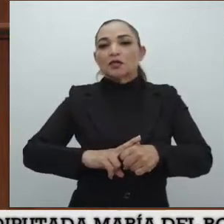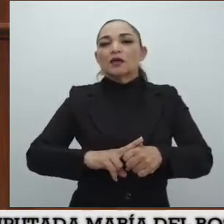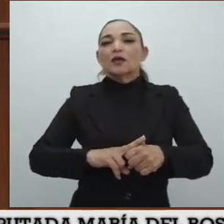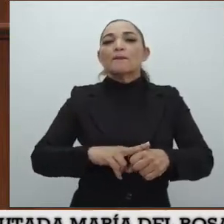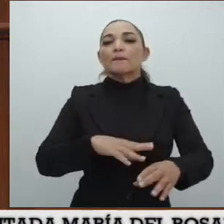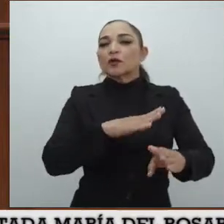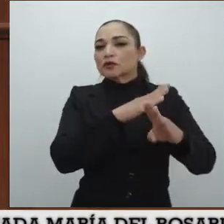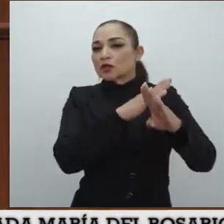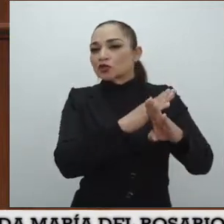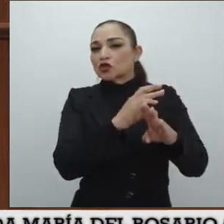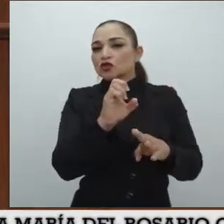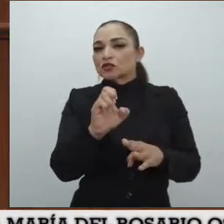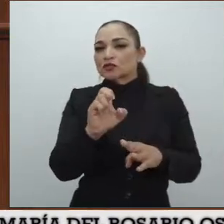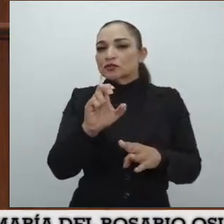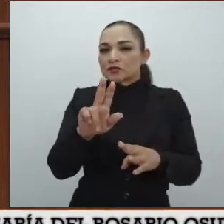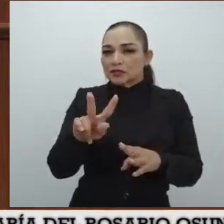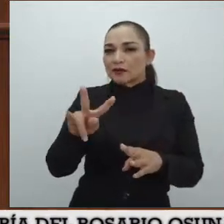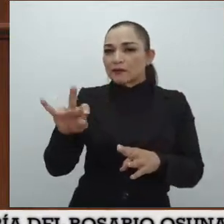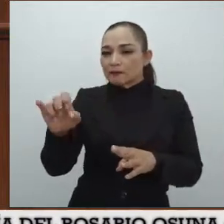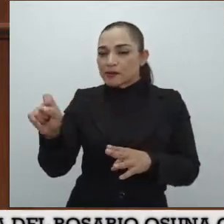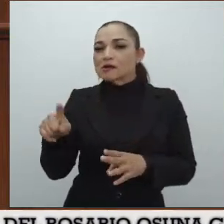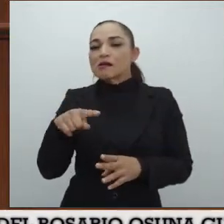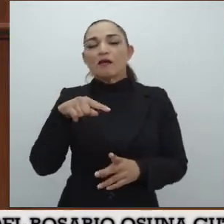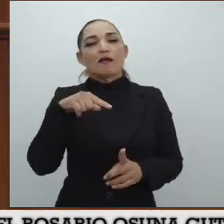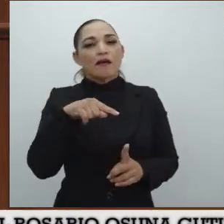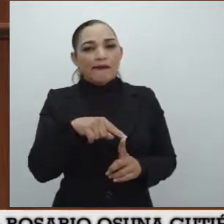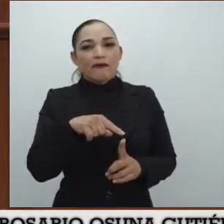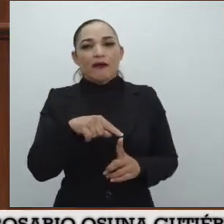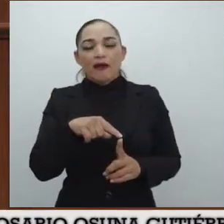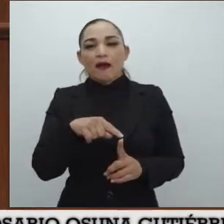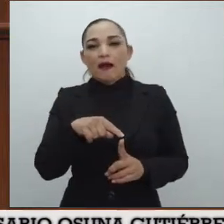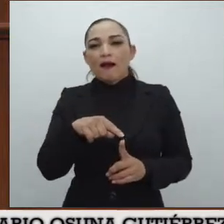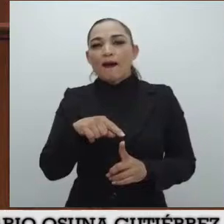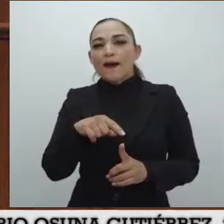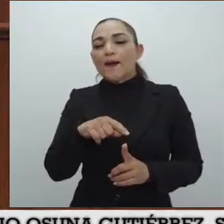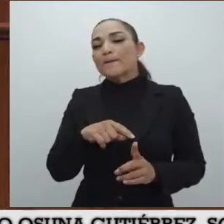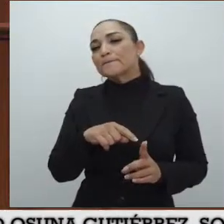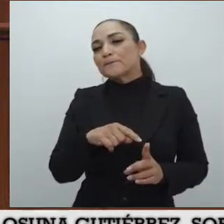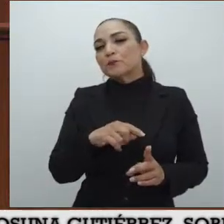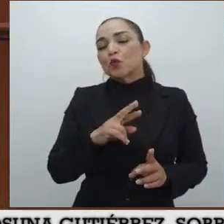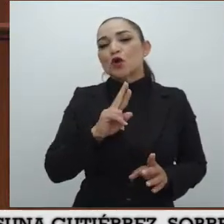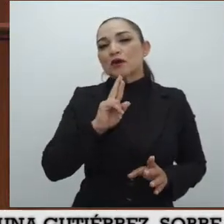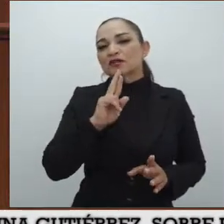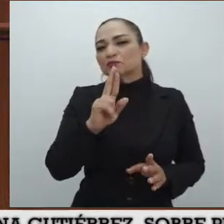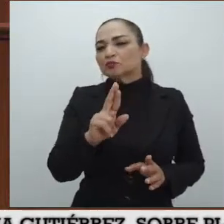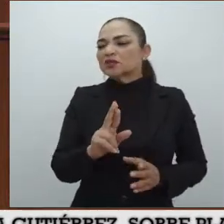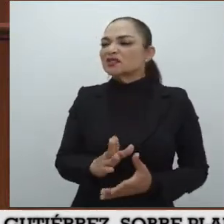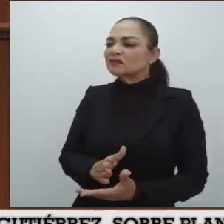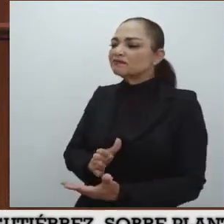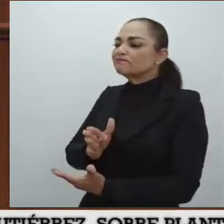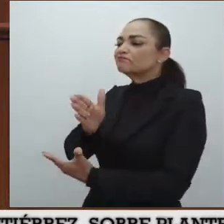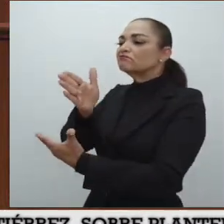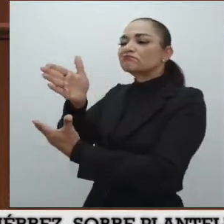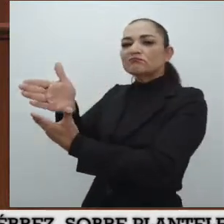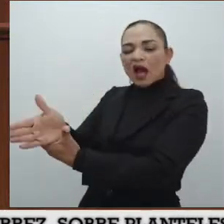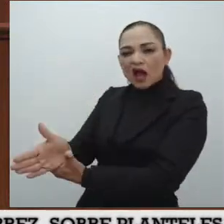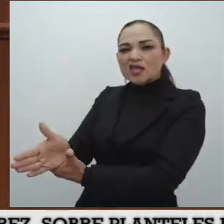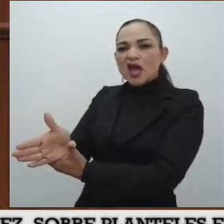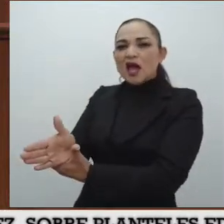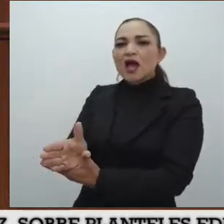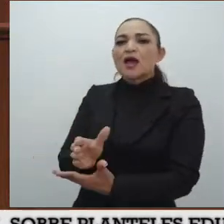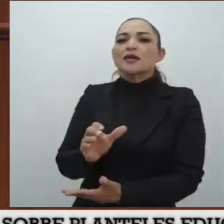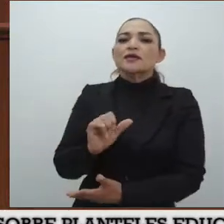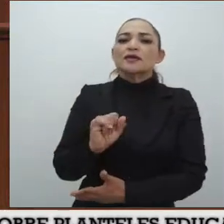con ese resultado se pueda acudir ante el ICIFE para que se vayan